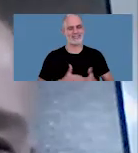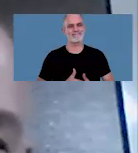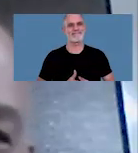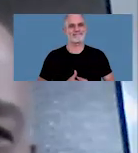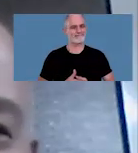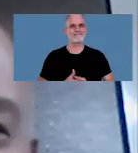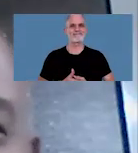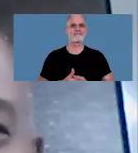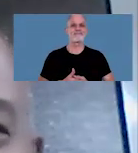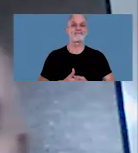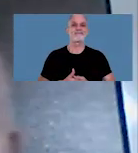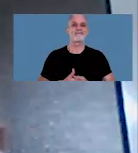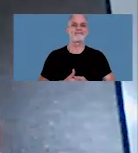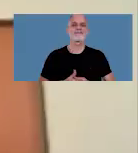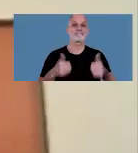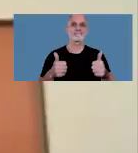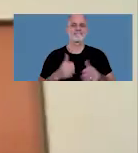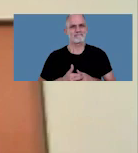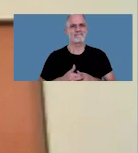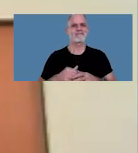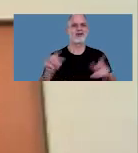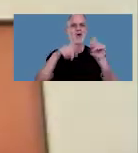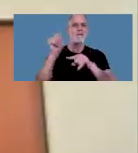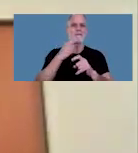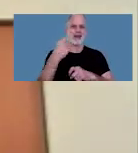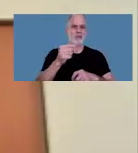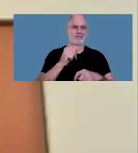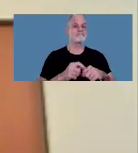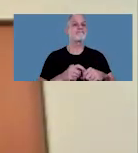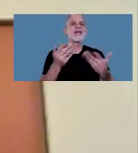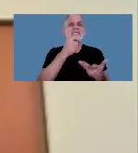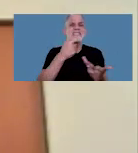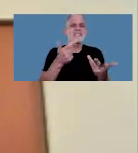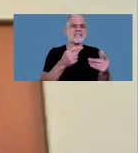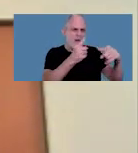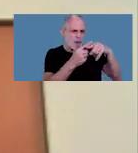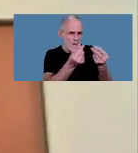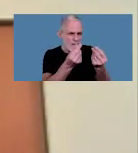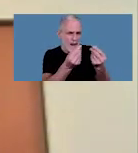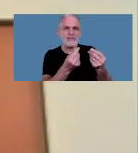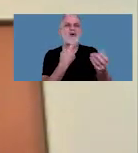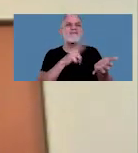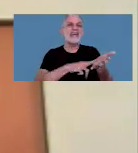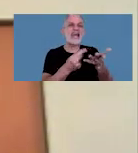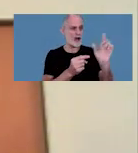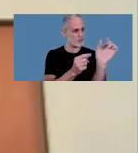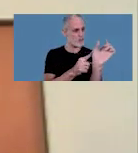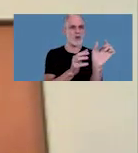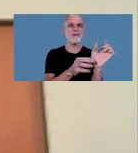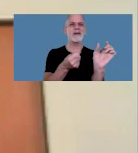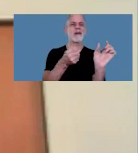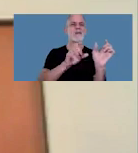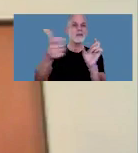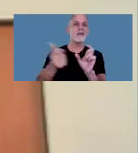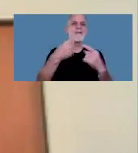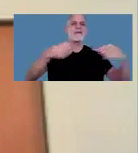nada. Bueno, pasamos a otra. Si el avalúo fiscal del inmueble que determinó el aplicativo de bienes